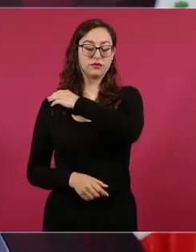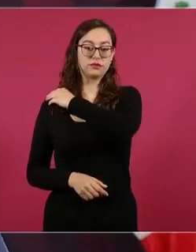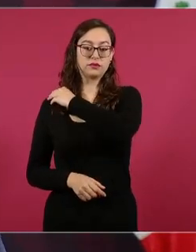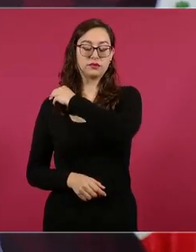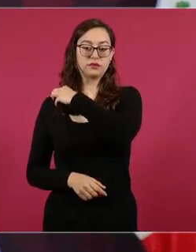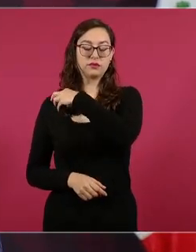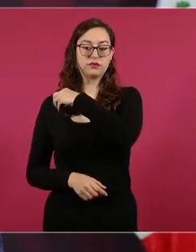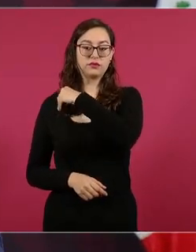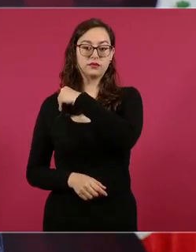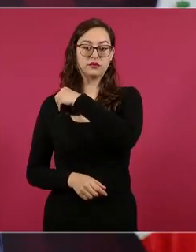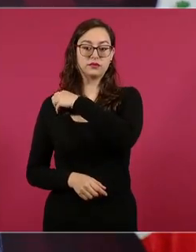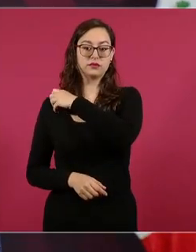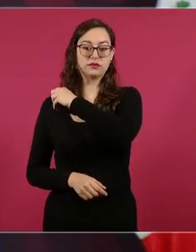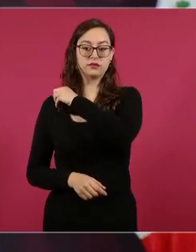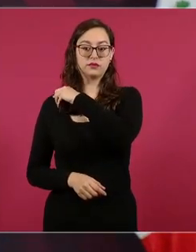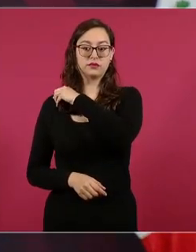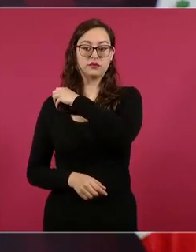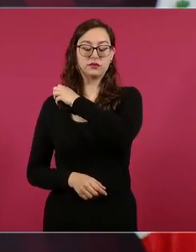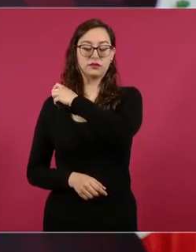antaño